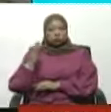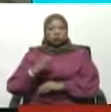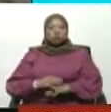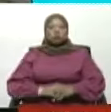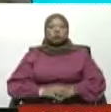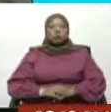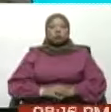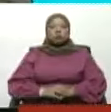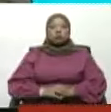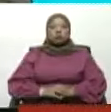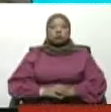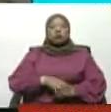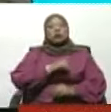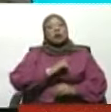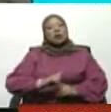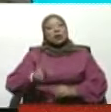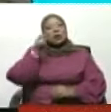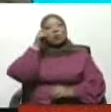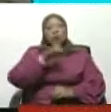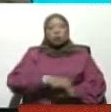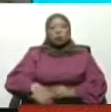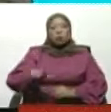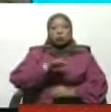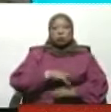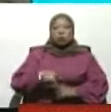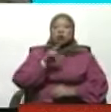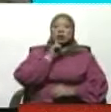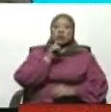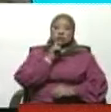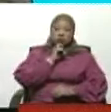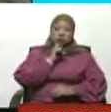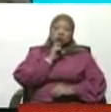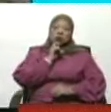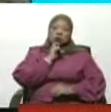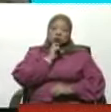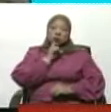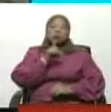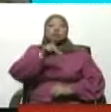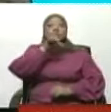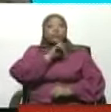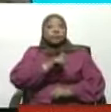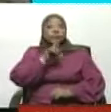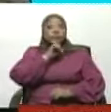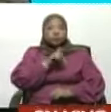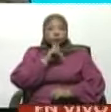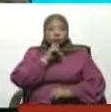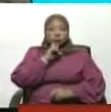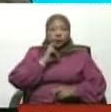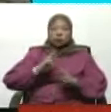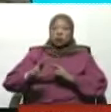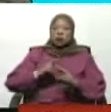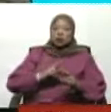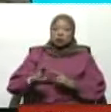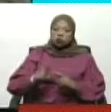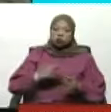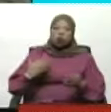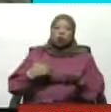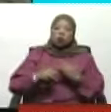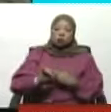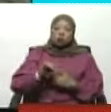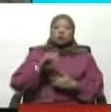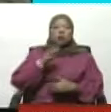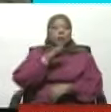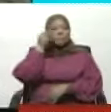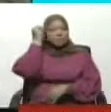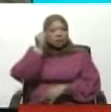se debe al pueblo. Así que te pones a parir, me dijo. Te pones a parir relaciones con el poder popular para ver qué